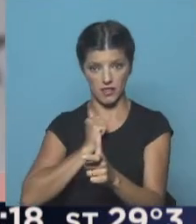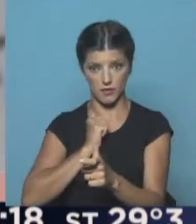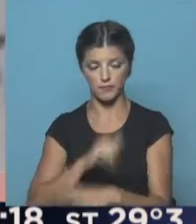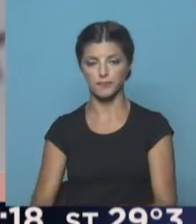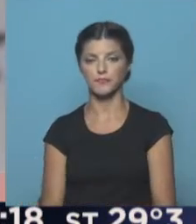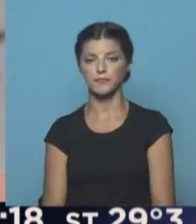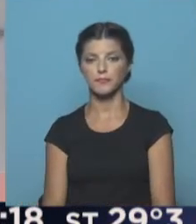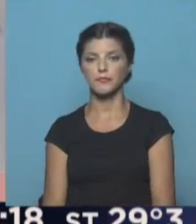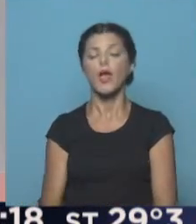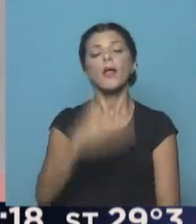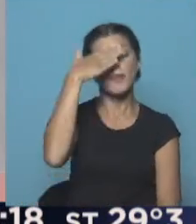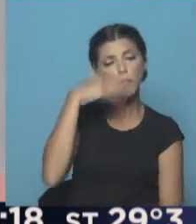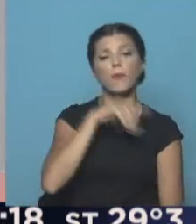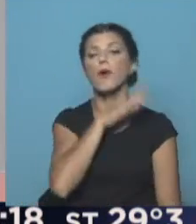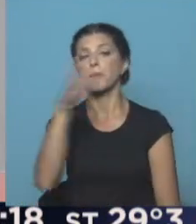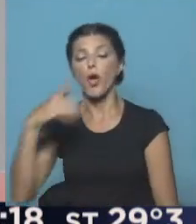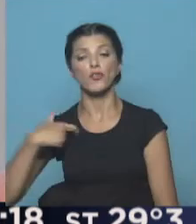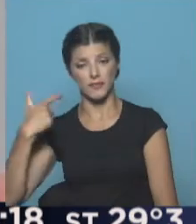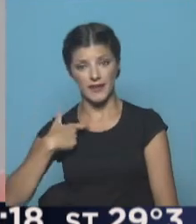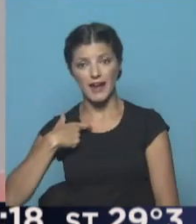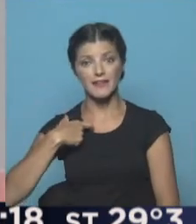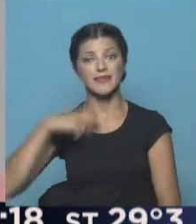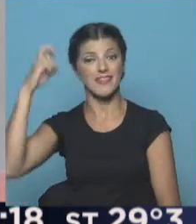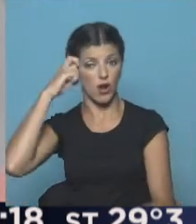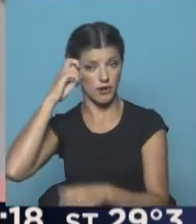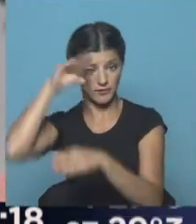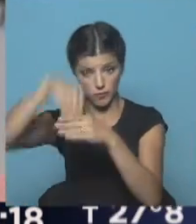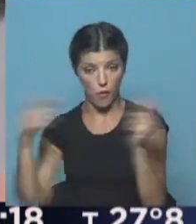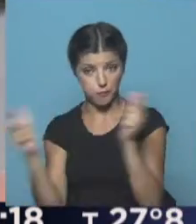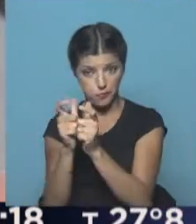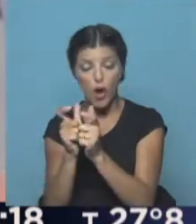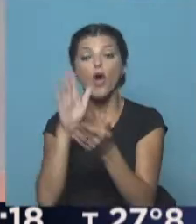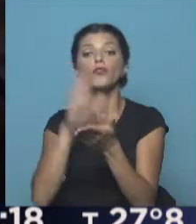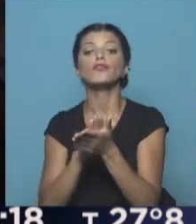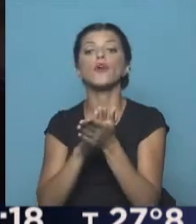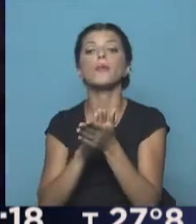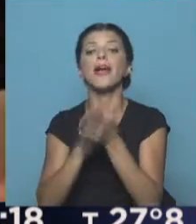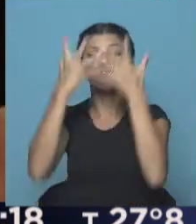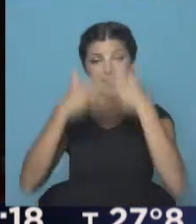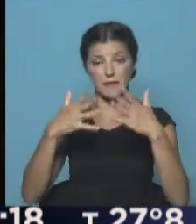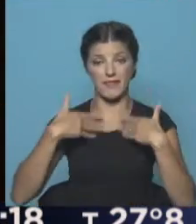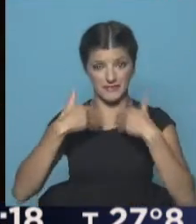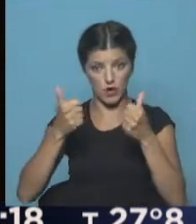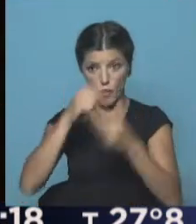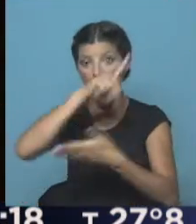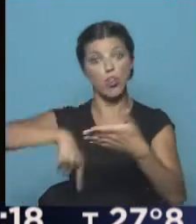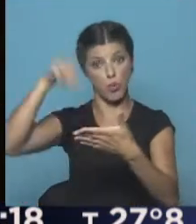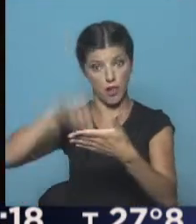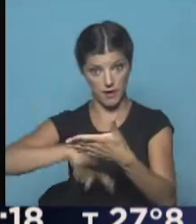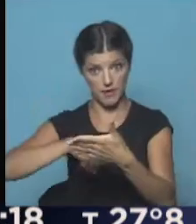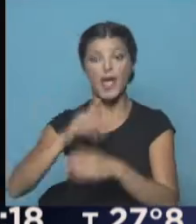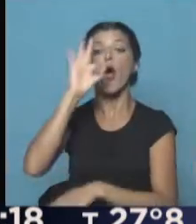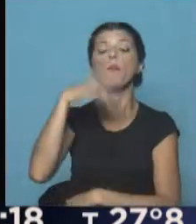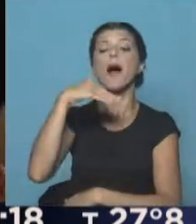Luego se reunió con dirigentes sindicales y con congresistas para acordar revocar la reforma sanitaria de Barack Obama, el